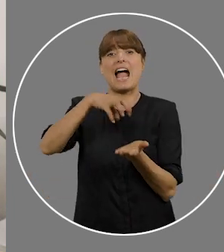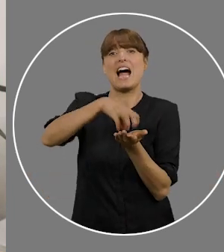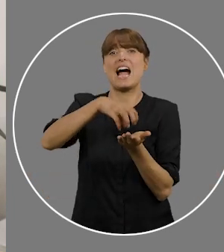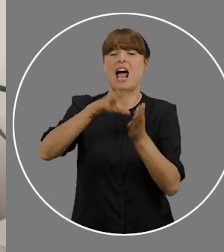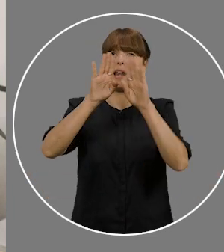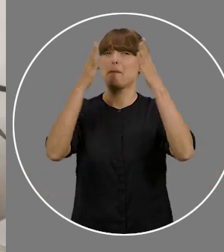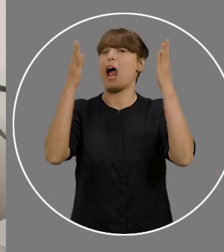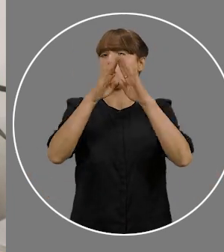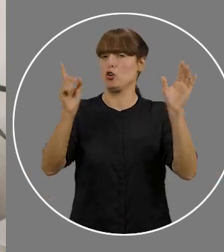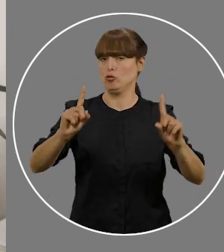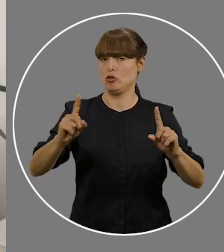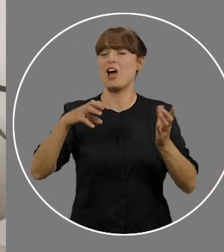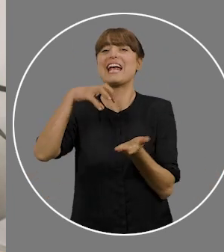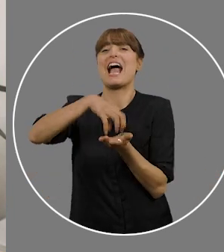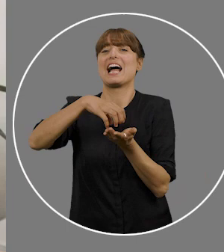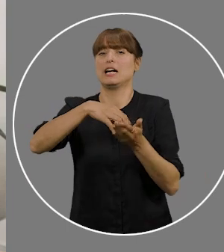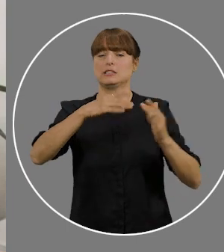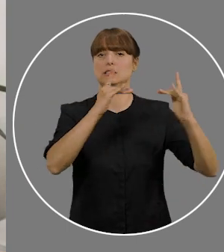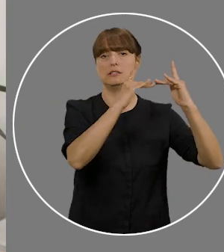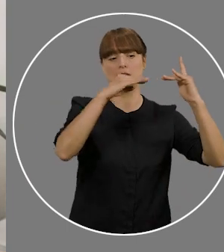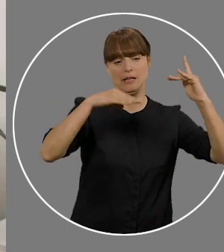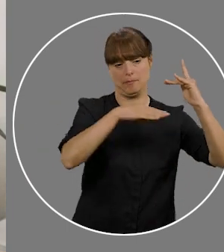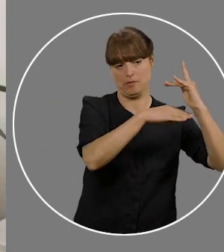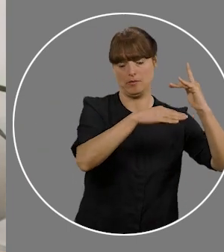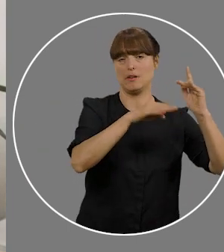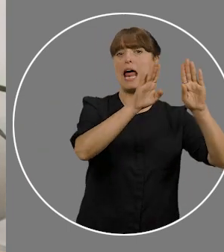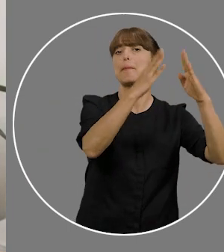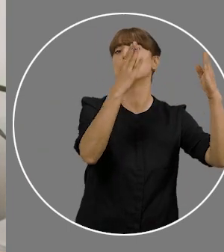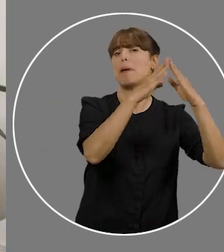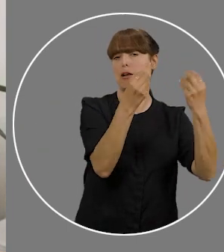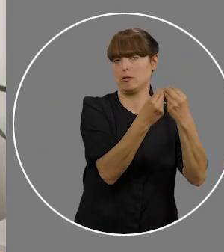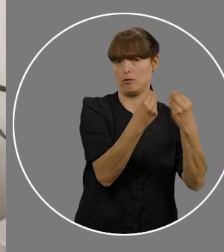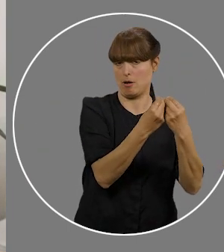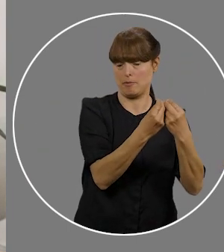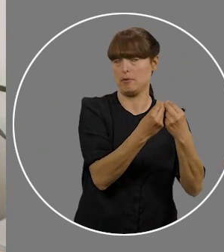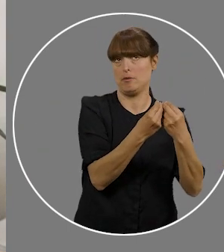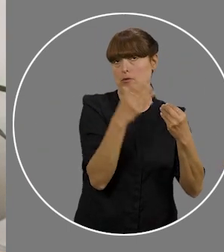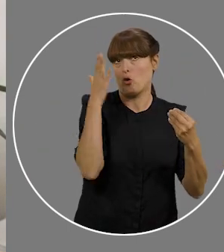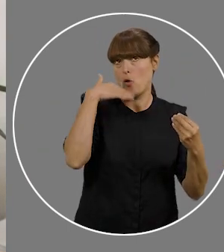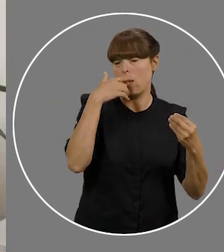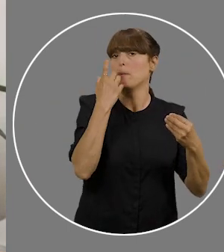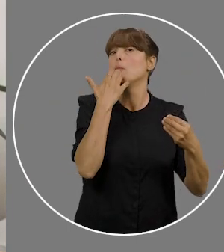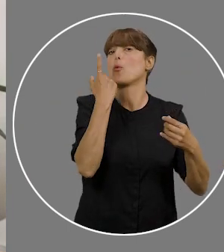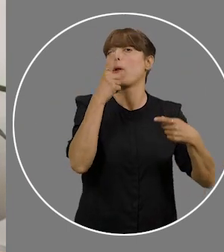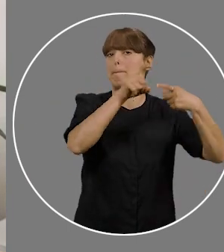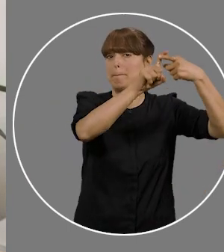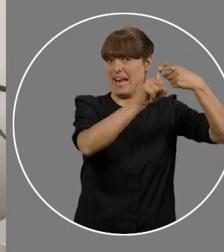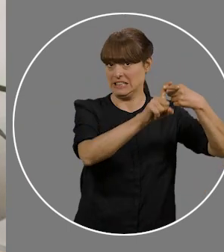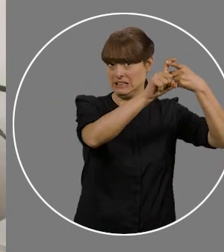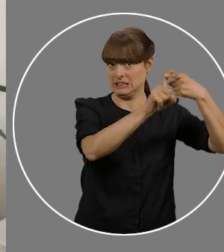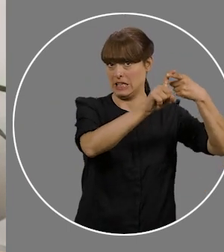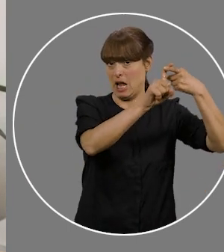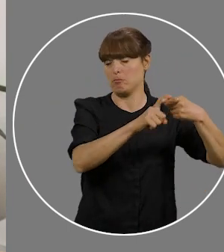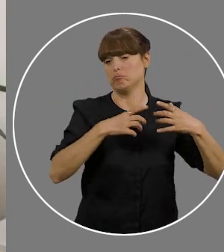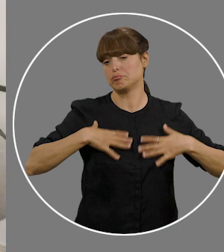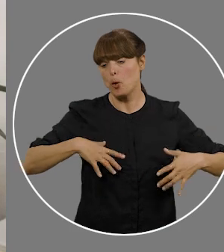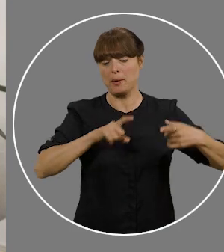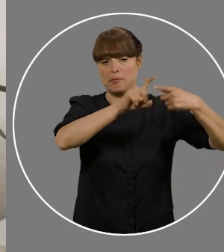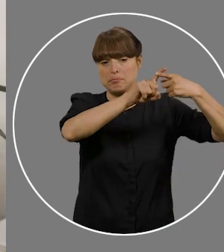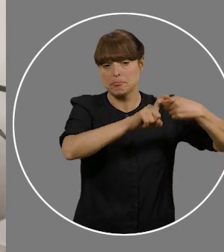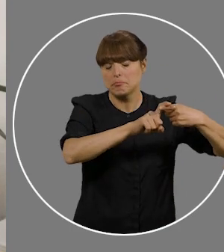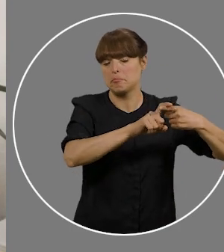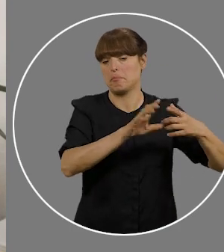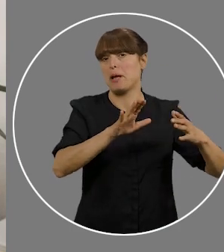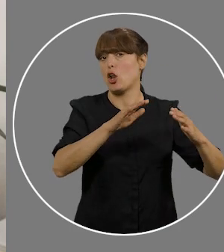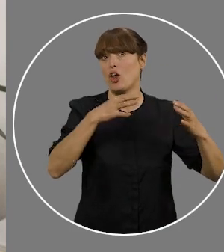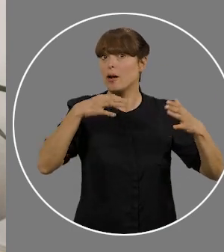debajo de la cama, con la ropa, porque no tenía armario ni tenía sitio. Bueno, tenía una percha que a lo mejor colgaba algo en la